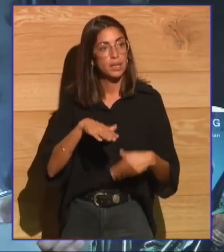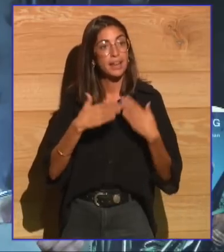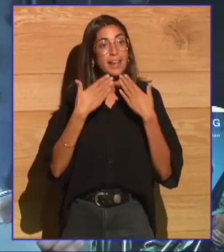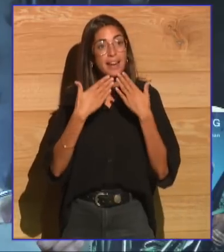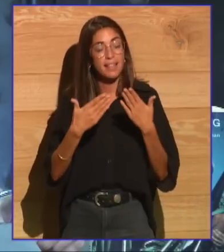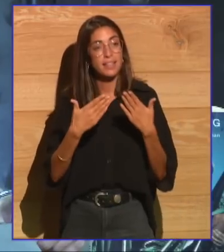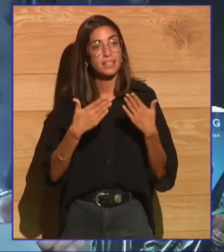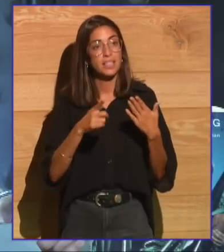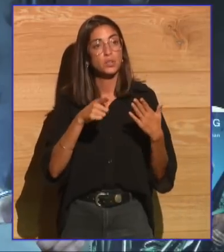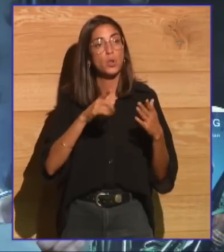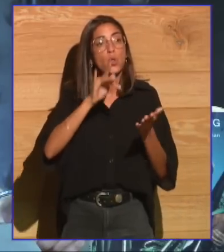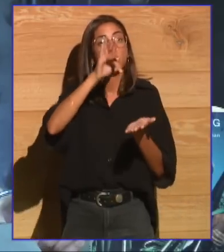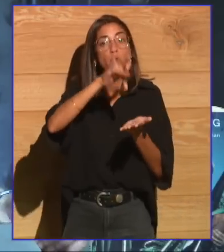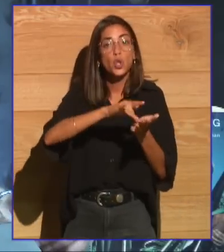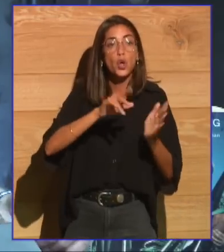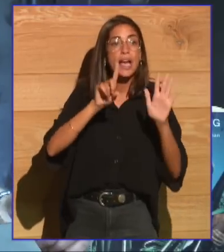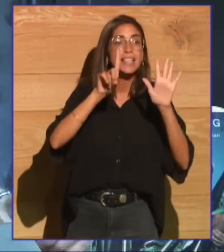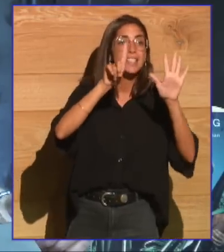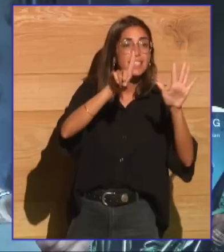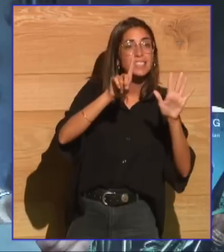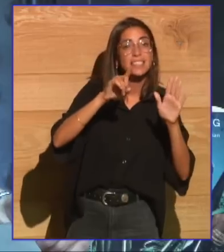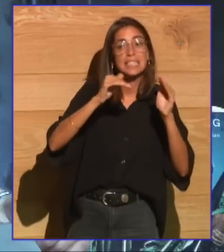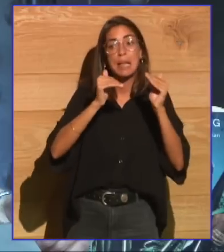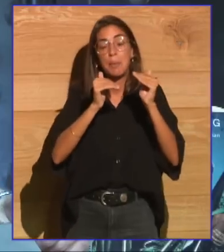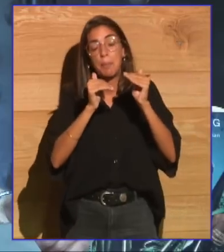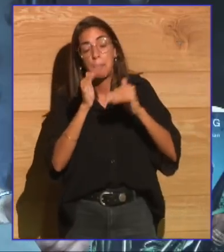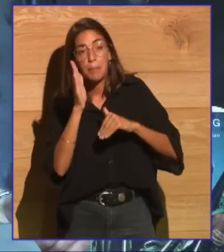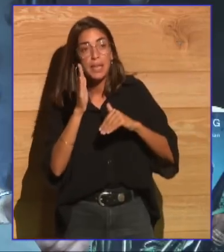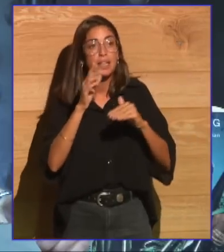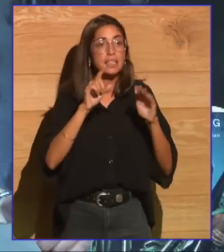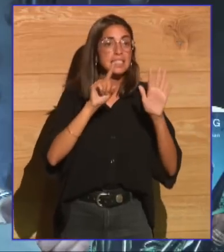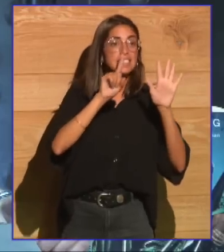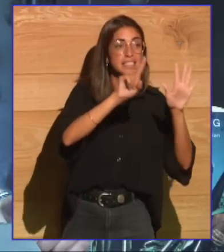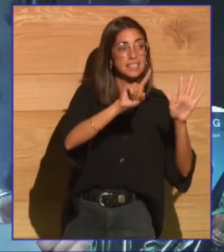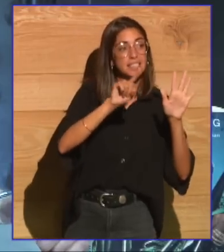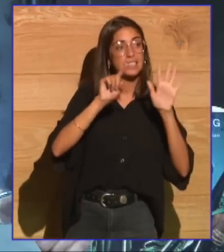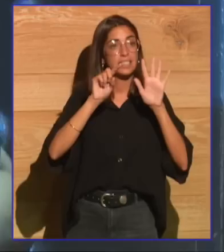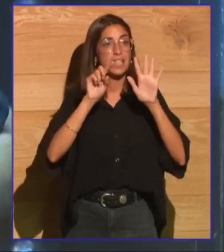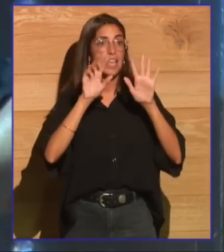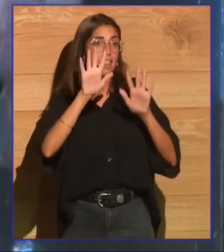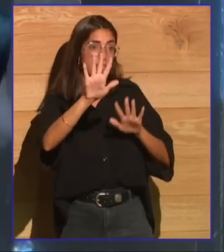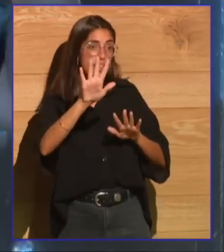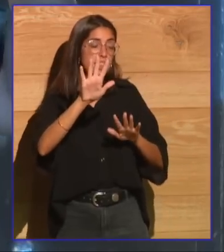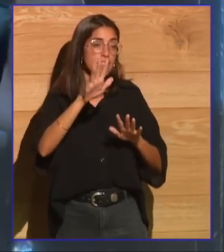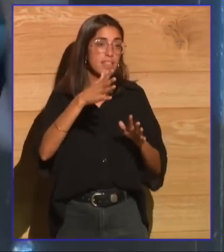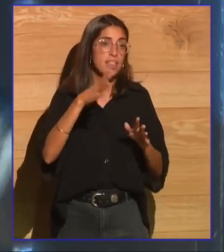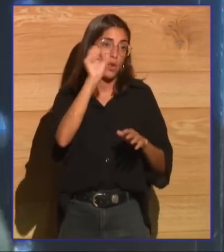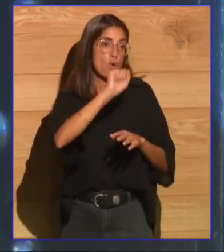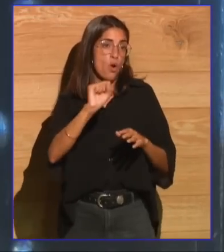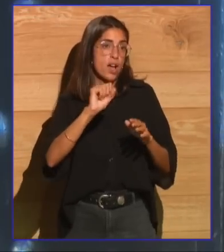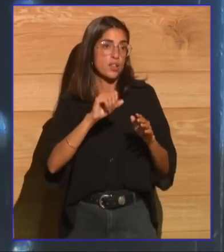algo que sucede cada 60 y pico años cuando cada cuánto paso al jalich 167 175 si se recordó mal pero